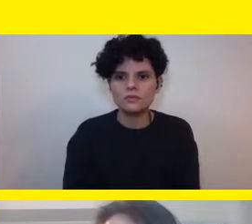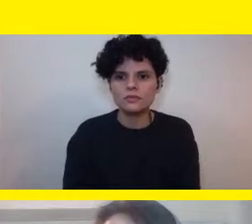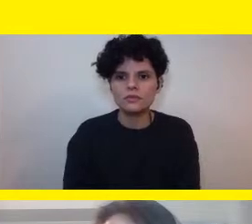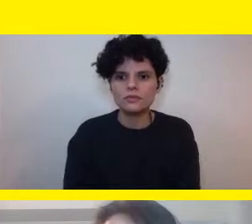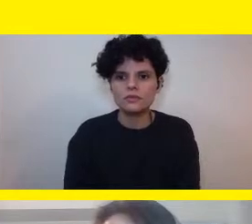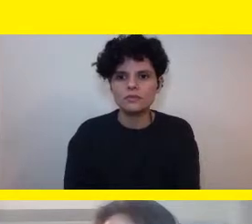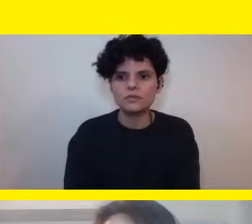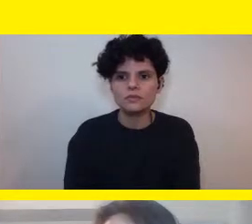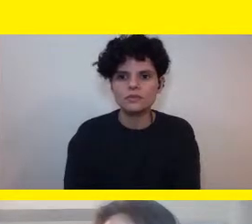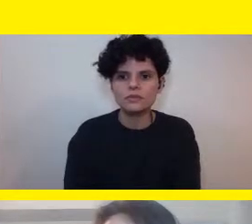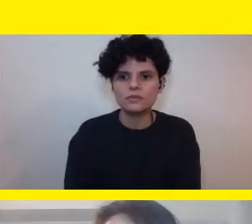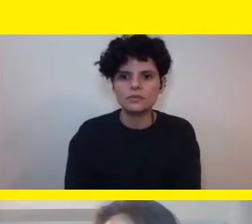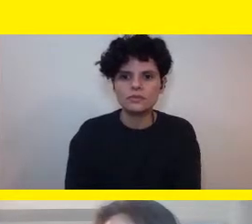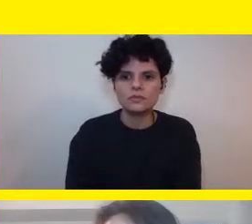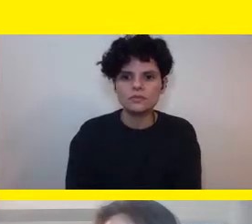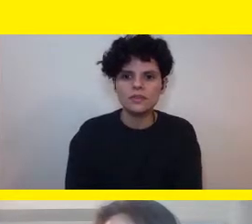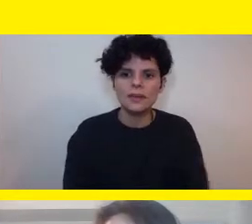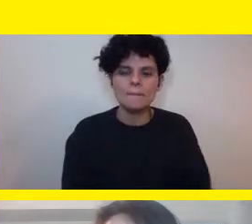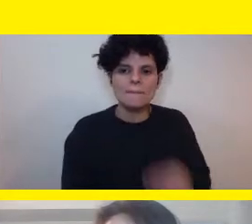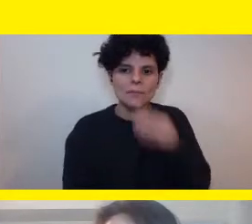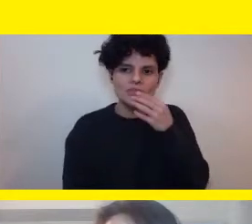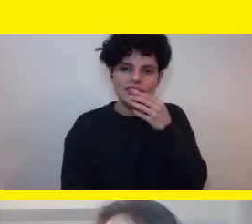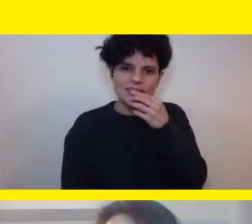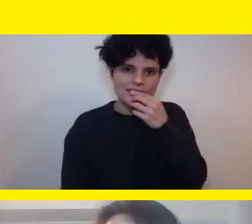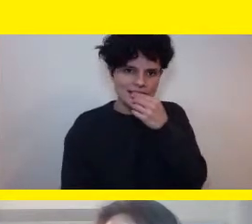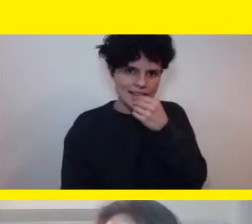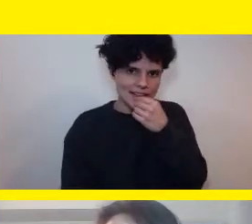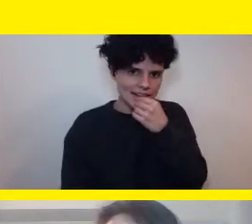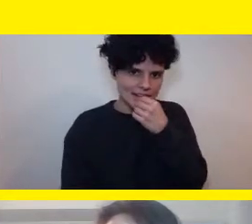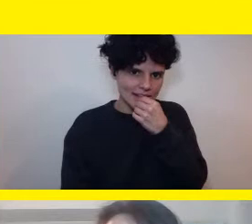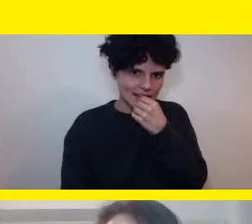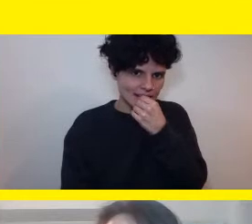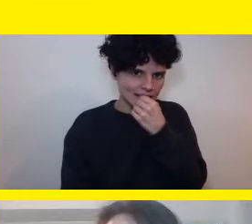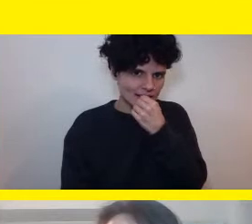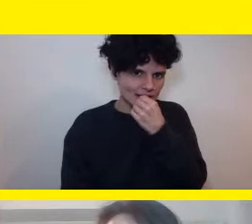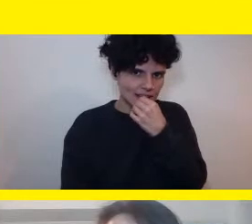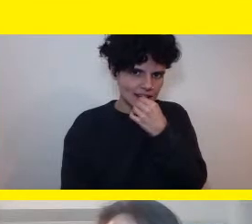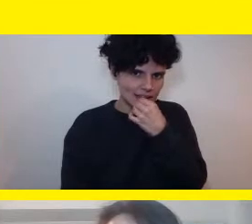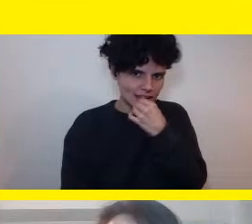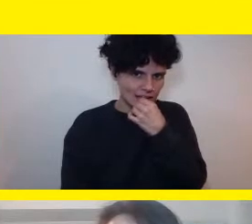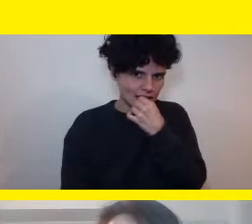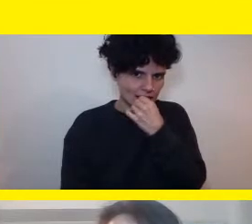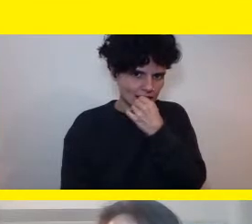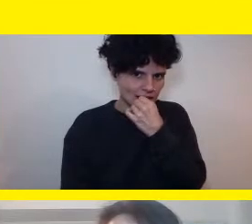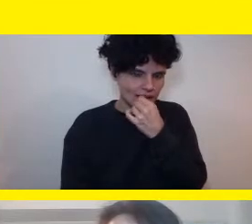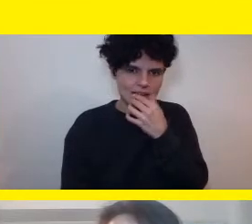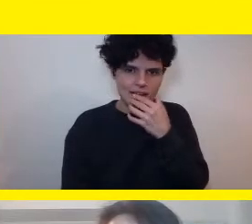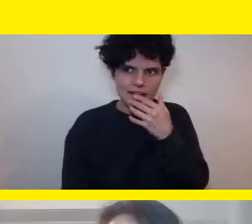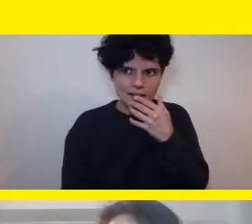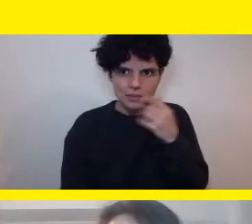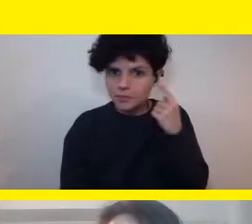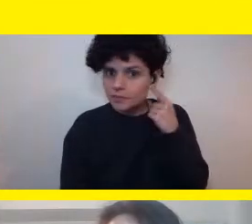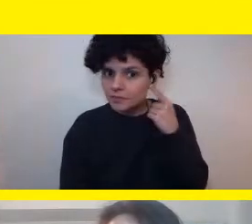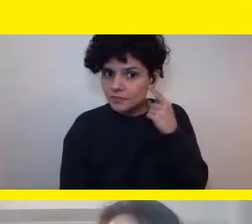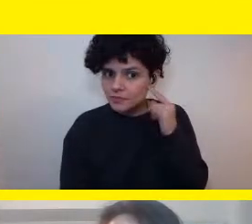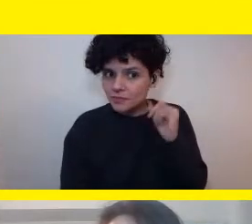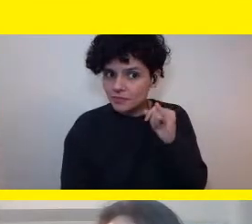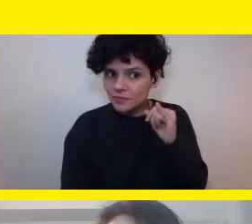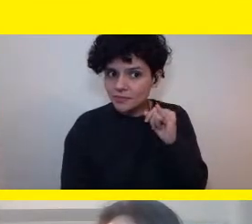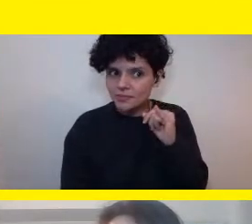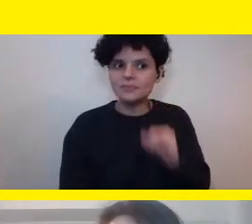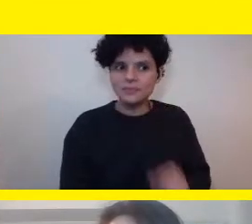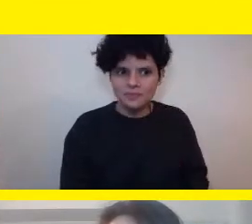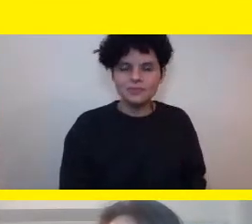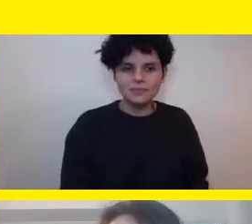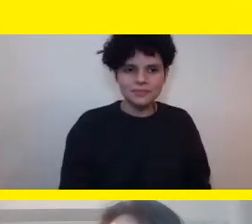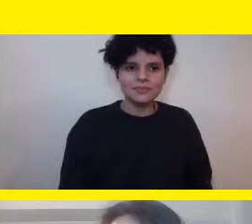Estás muteada, parece. A ver, ¿no? ¿Ahora me escuchan? Sí, ahora sí.